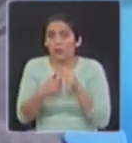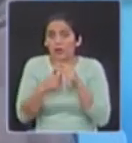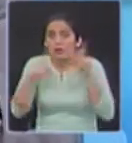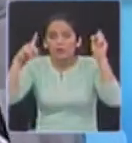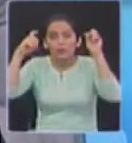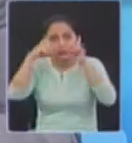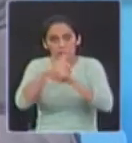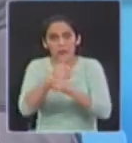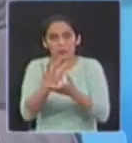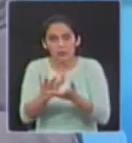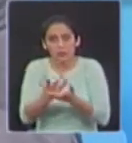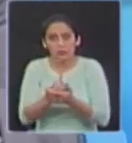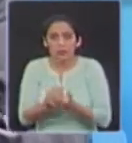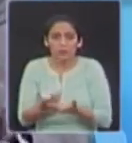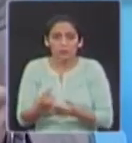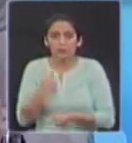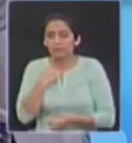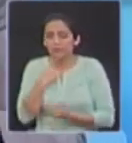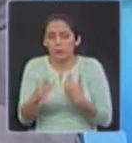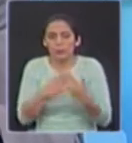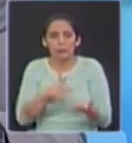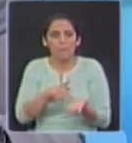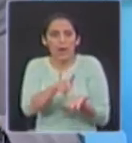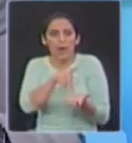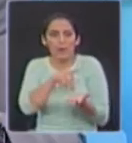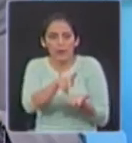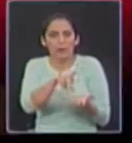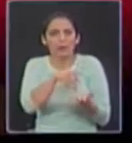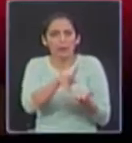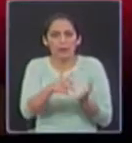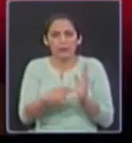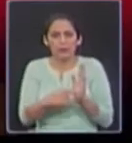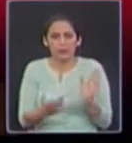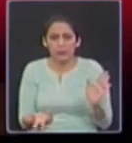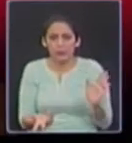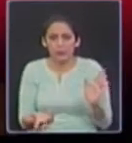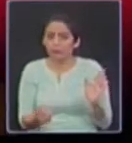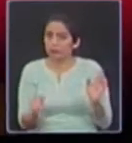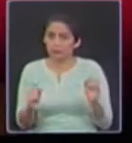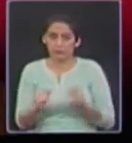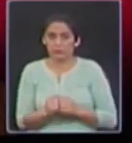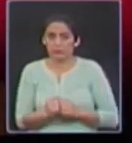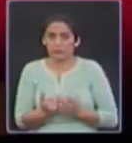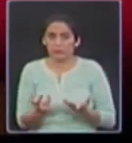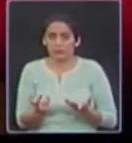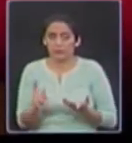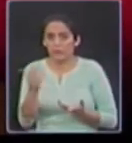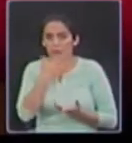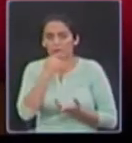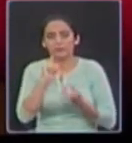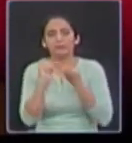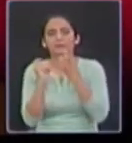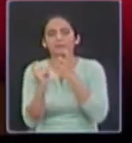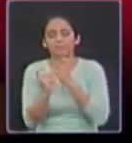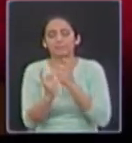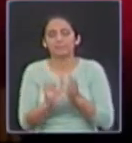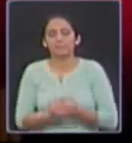un aumento de costos de producción y por lo tanto una pérdida de competitividad que tiene efectos también en el tema de